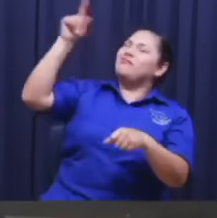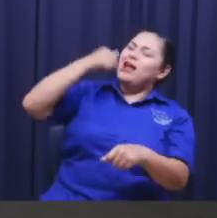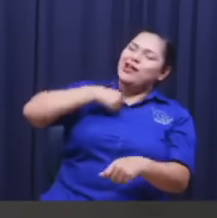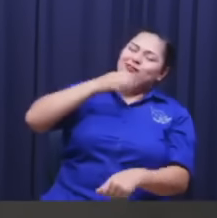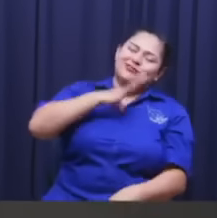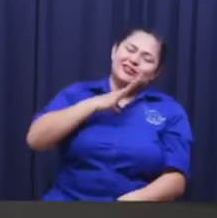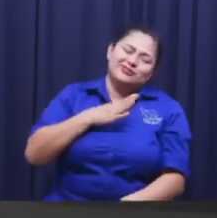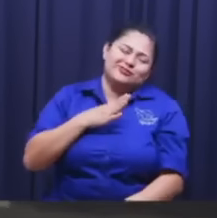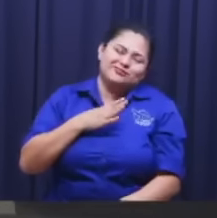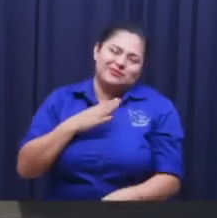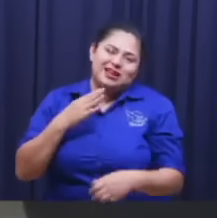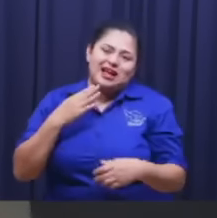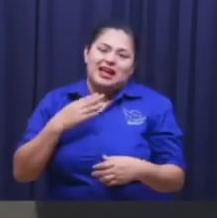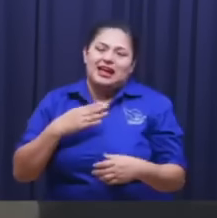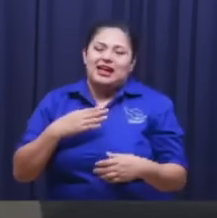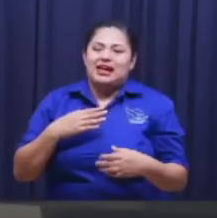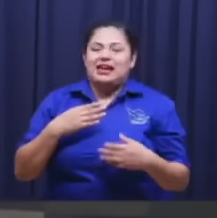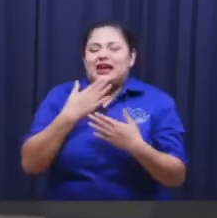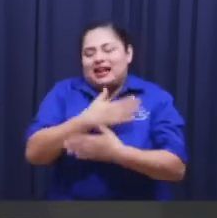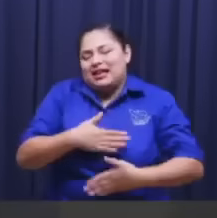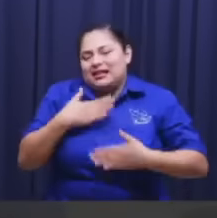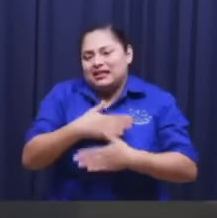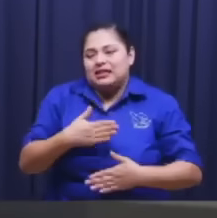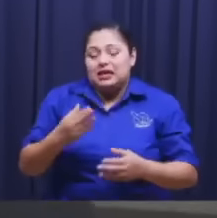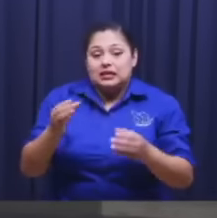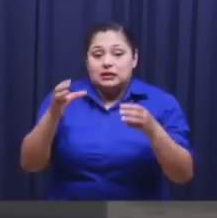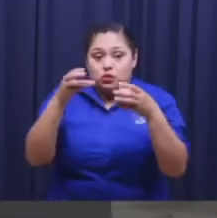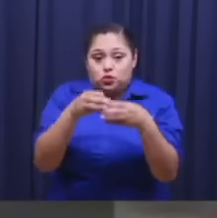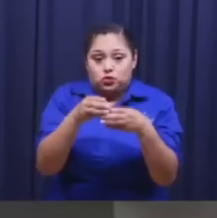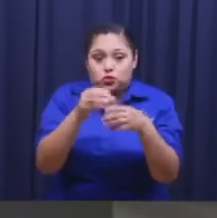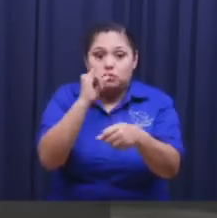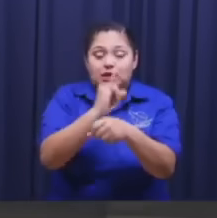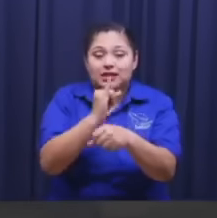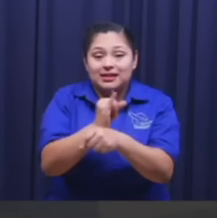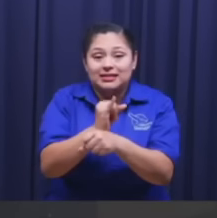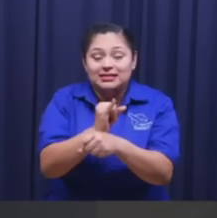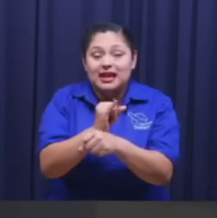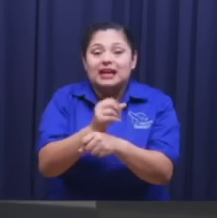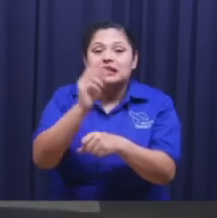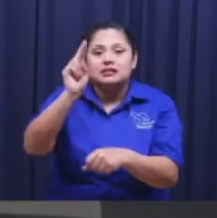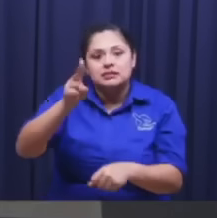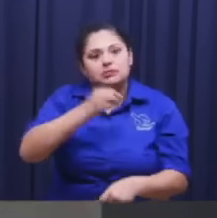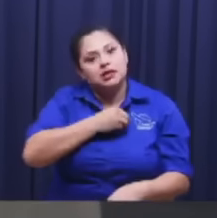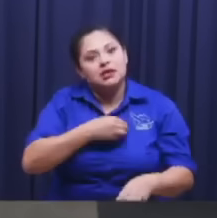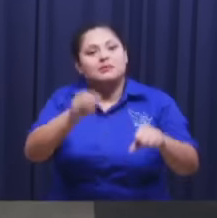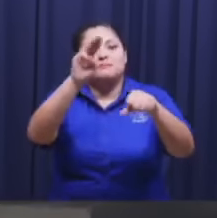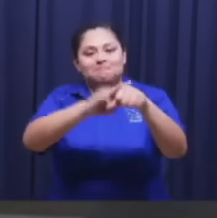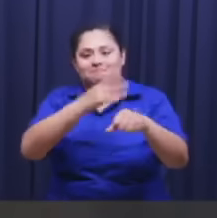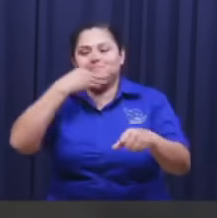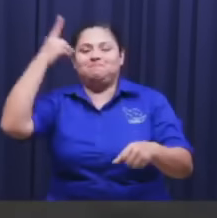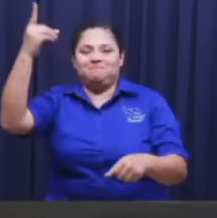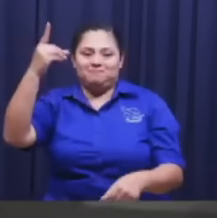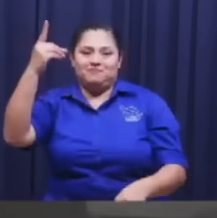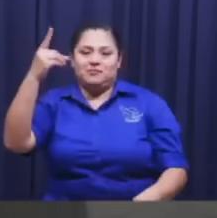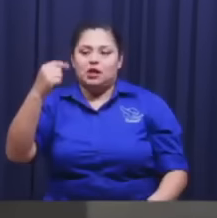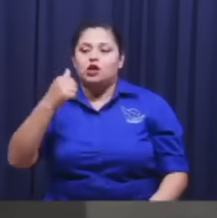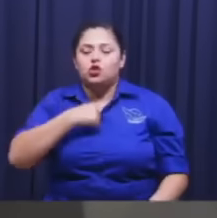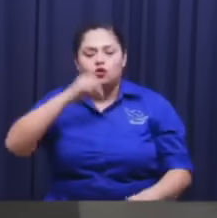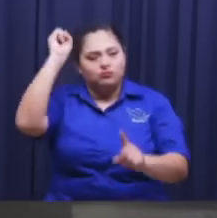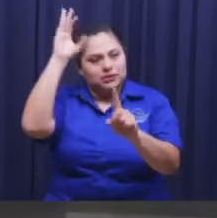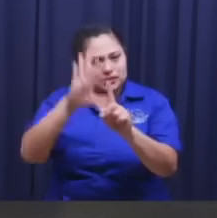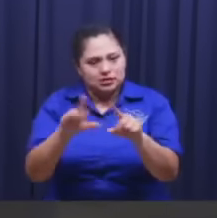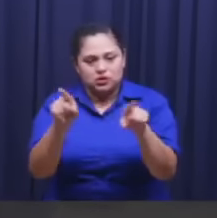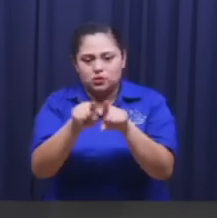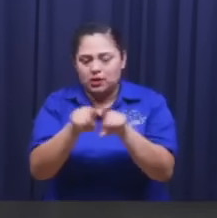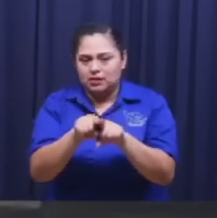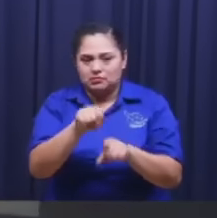la dicha de estar en medio de una congregación que siempre quiere más de Dios, hermano. Yo soy bendecido con